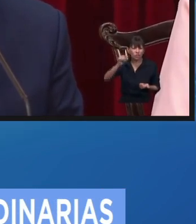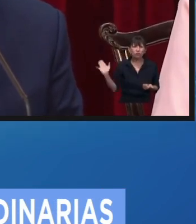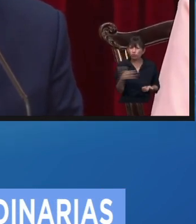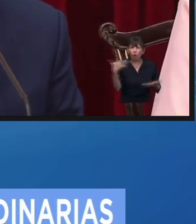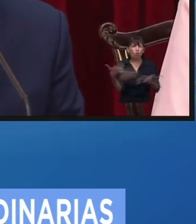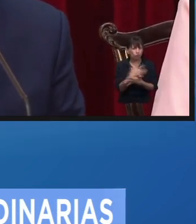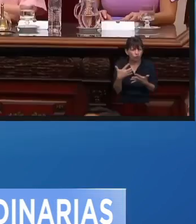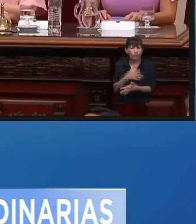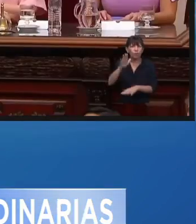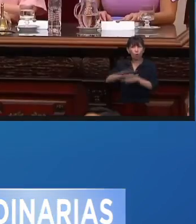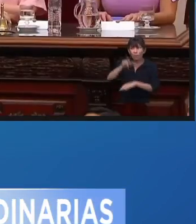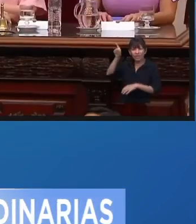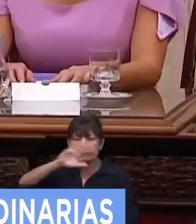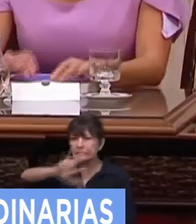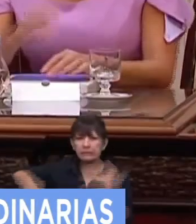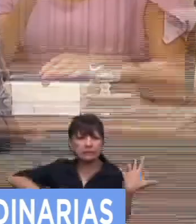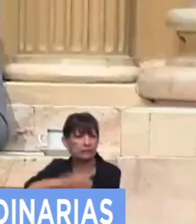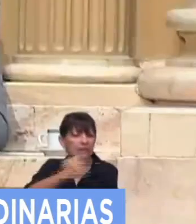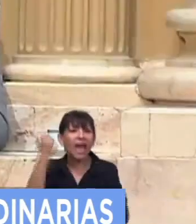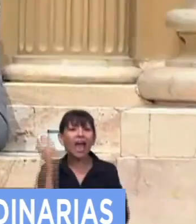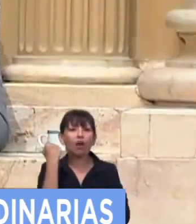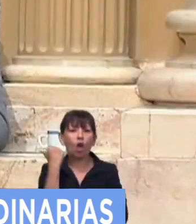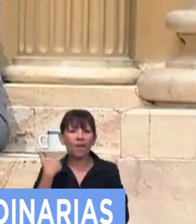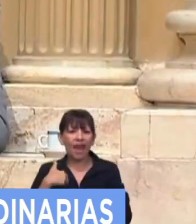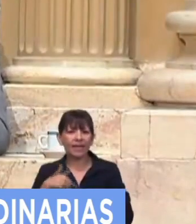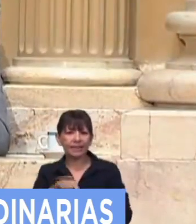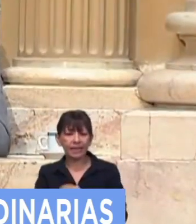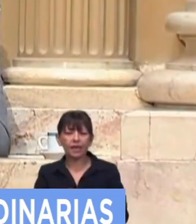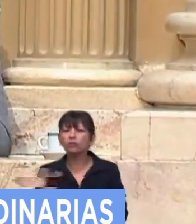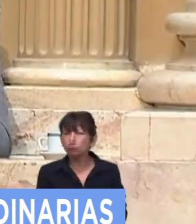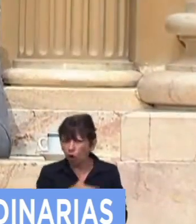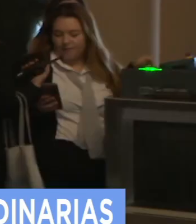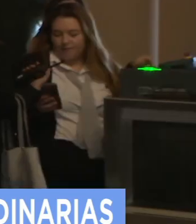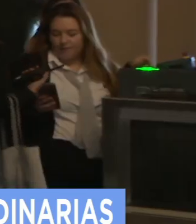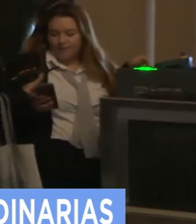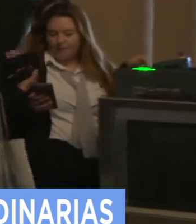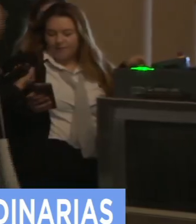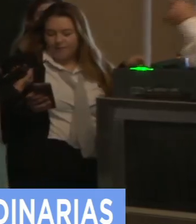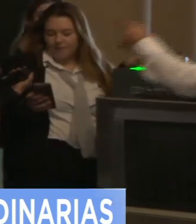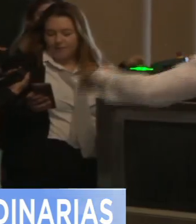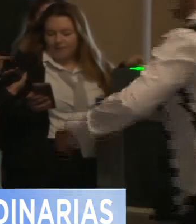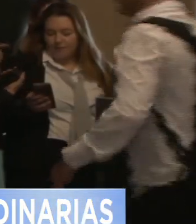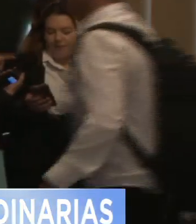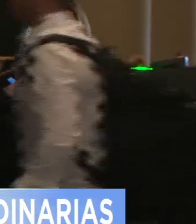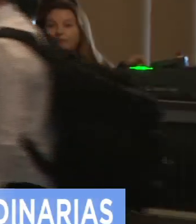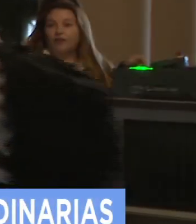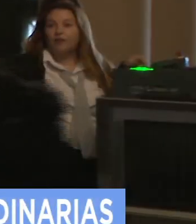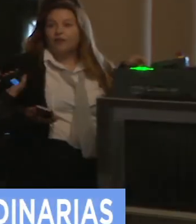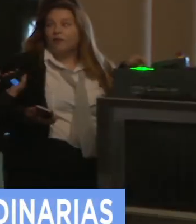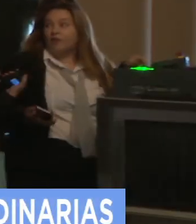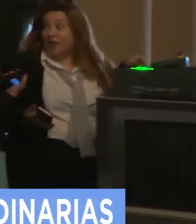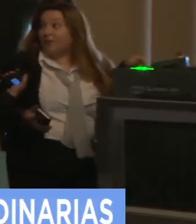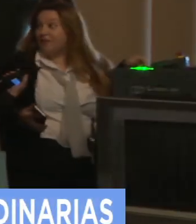innovación en la Antártida? Bueno, como parte de las políticas que el presidente también señaló respecto de la investigación y